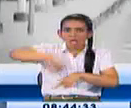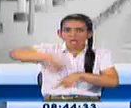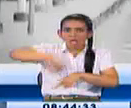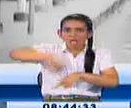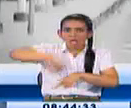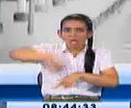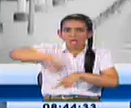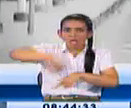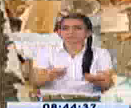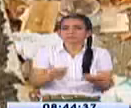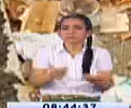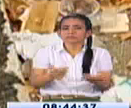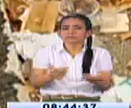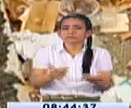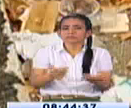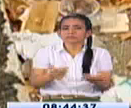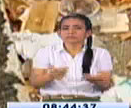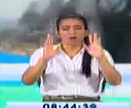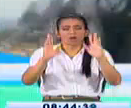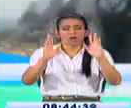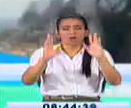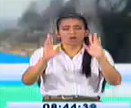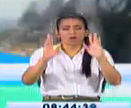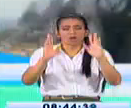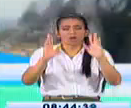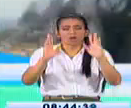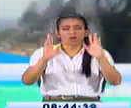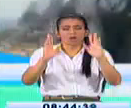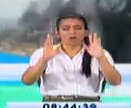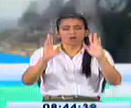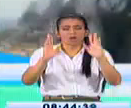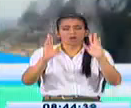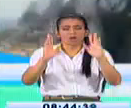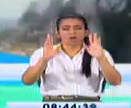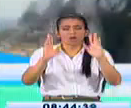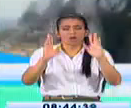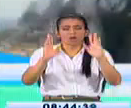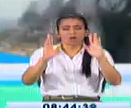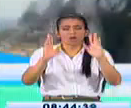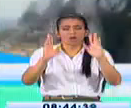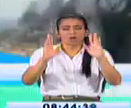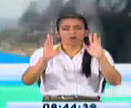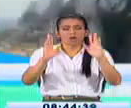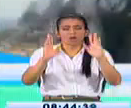los niños. Esperan que sus pedidos sean atendidos para evitar más accidentes. Con